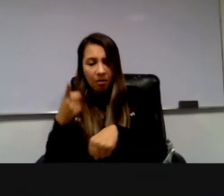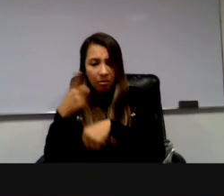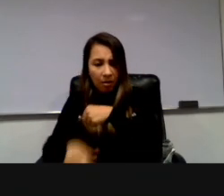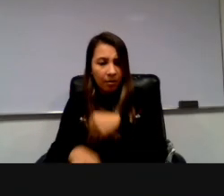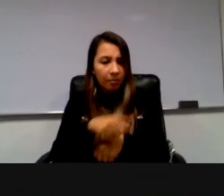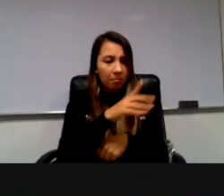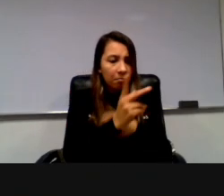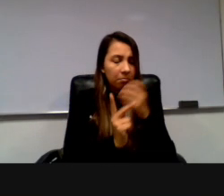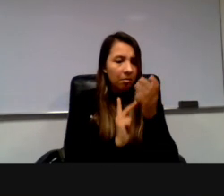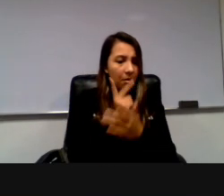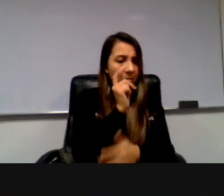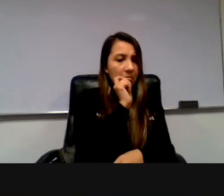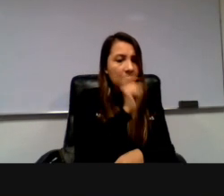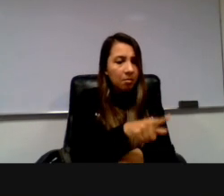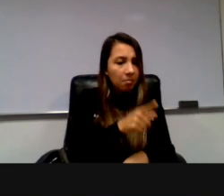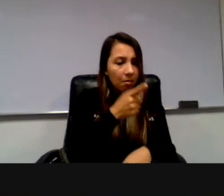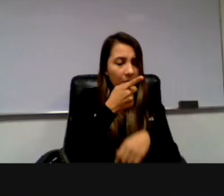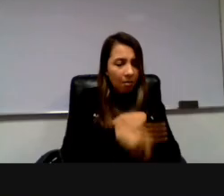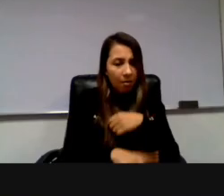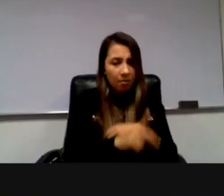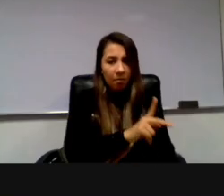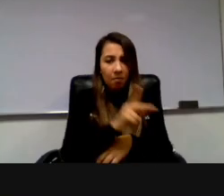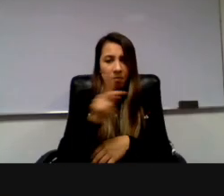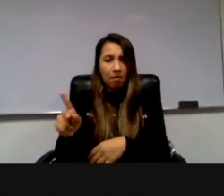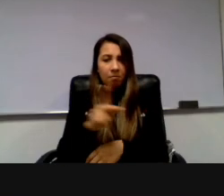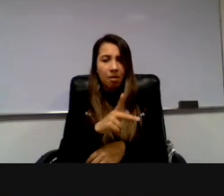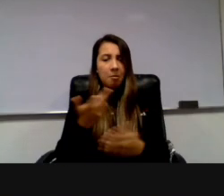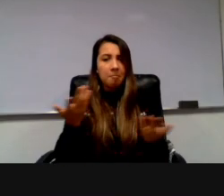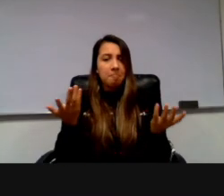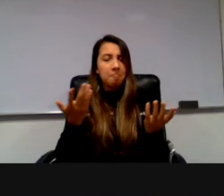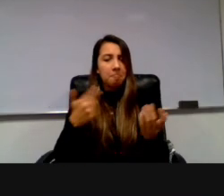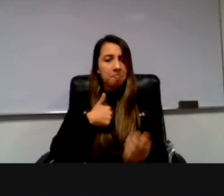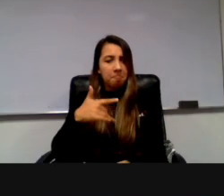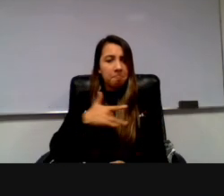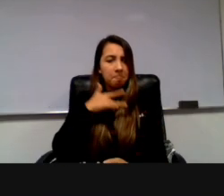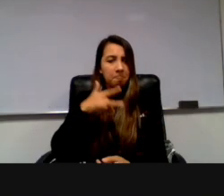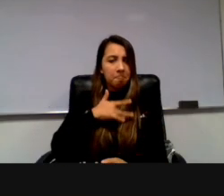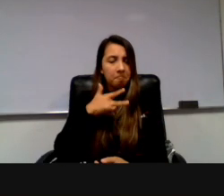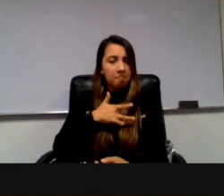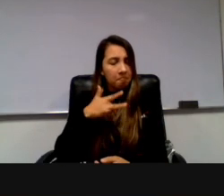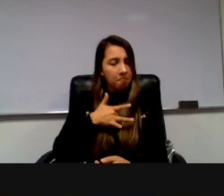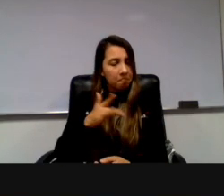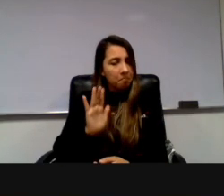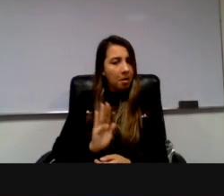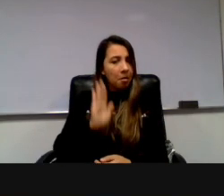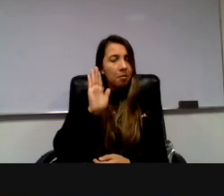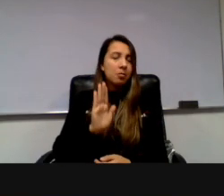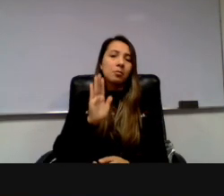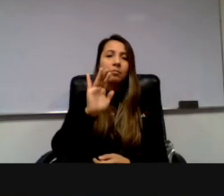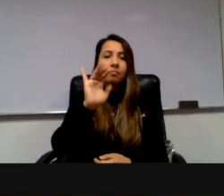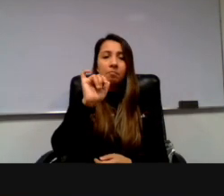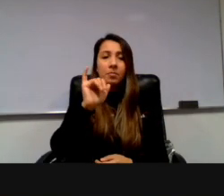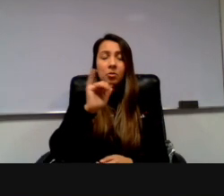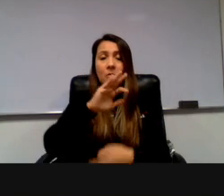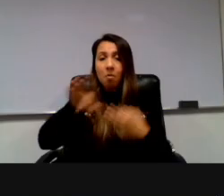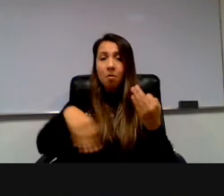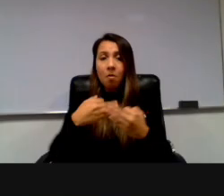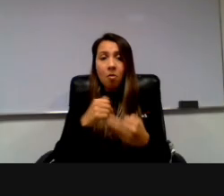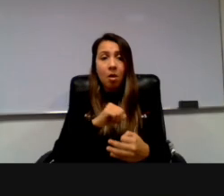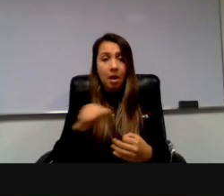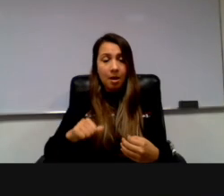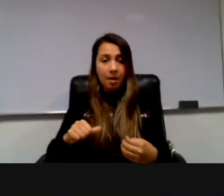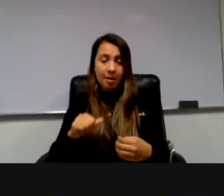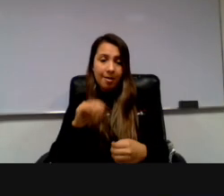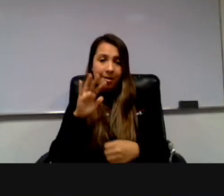plantas, ¿no? Y entonces, por lo tanto, pues yo intuyo que todos los seres vivos que han